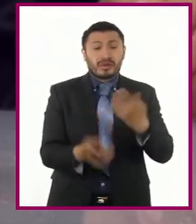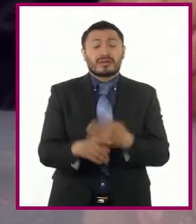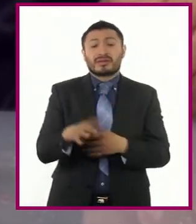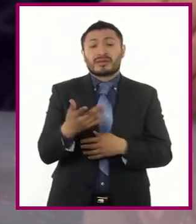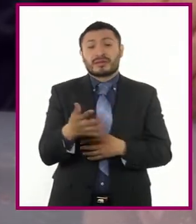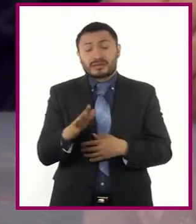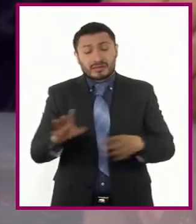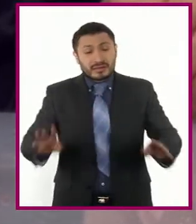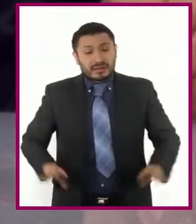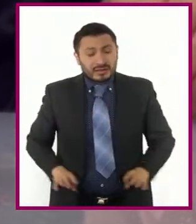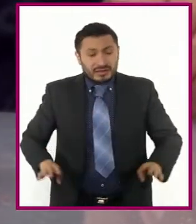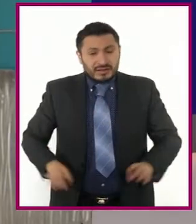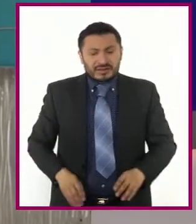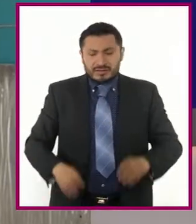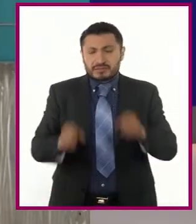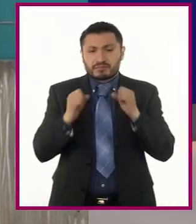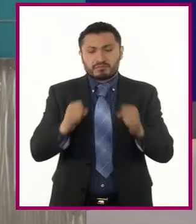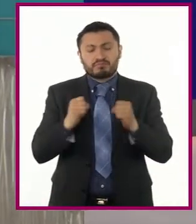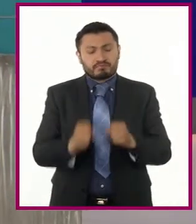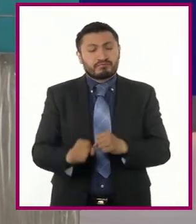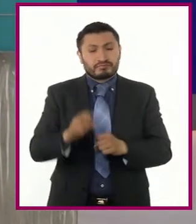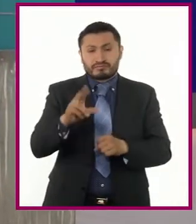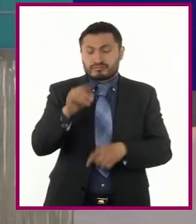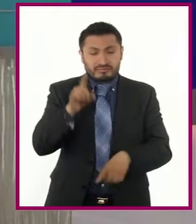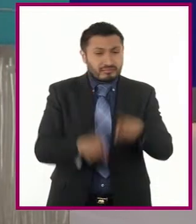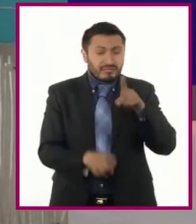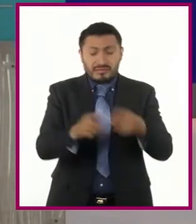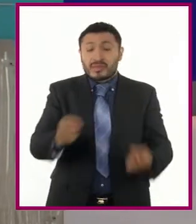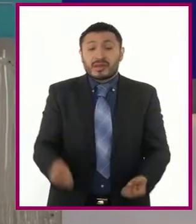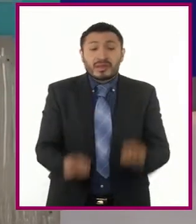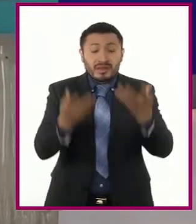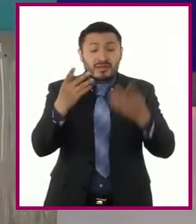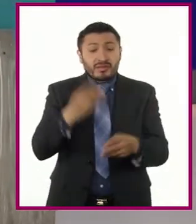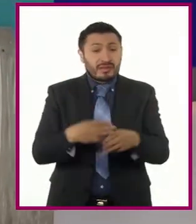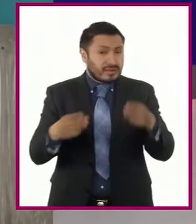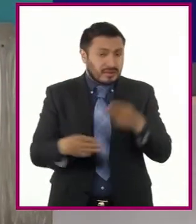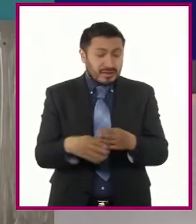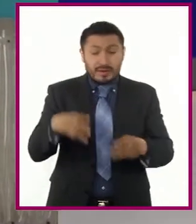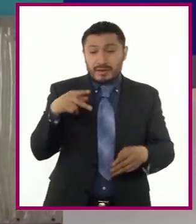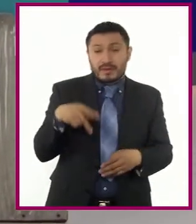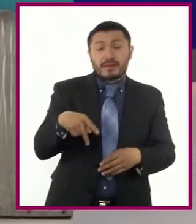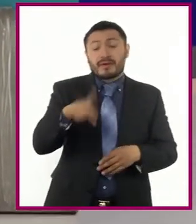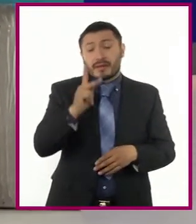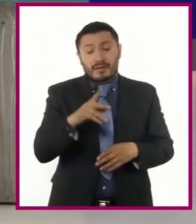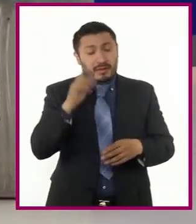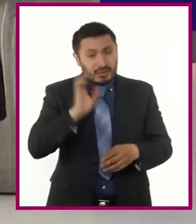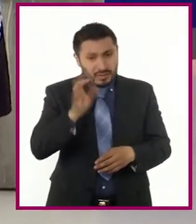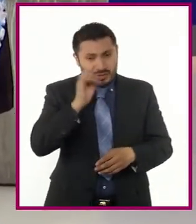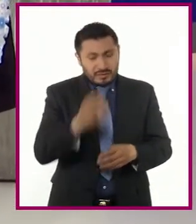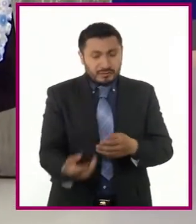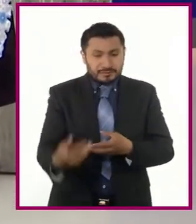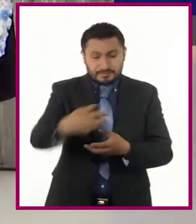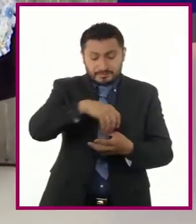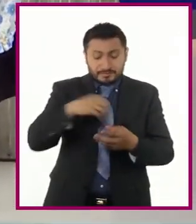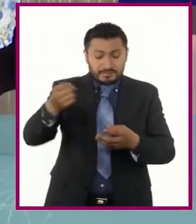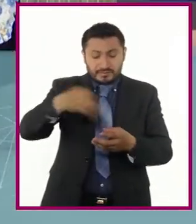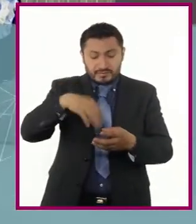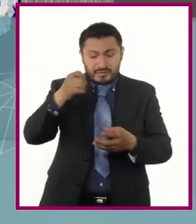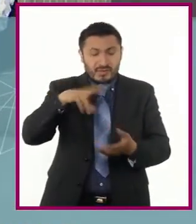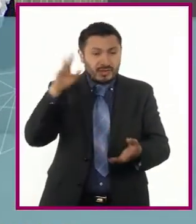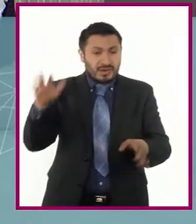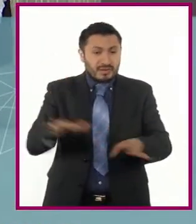una propiedad intensiva, que no depende de la cantidad de materia, pero que al formar mezclas cambia el